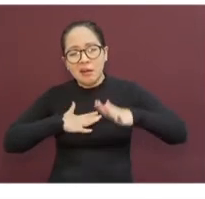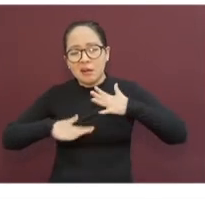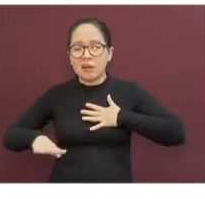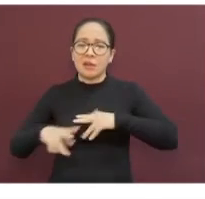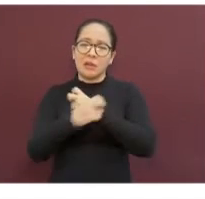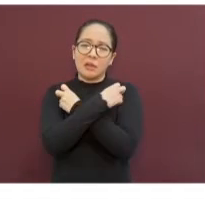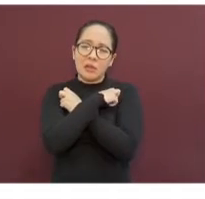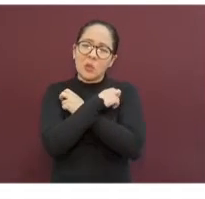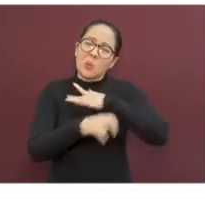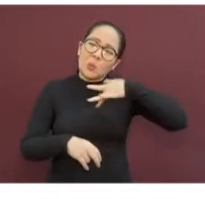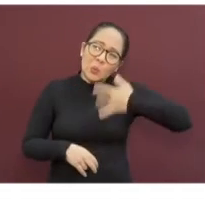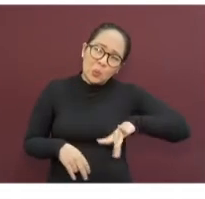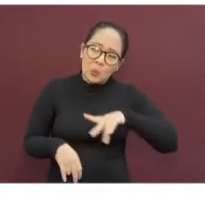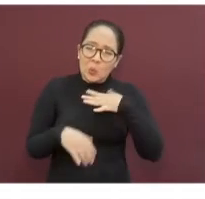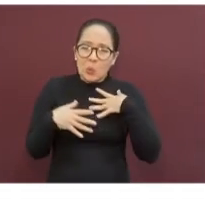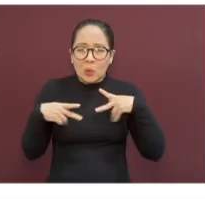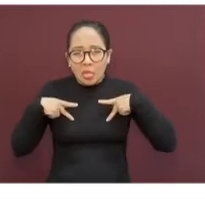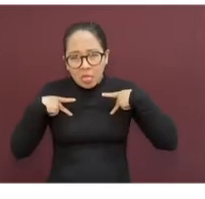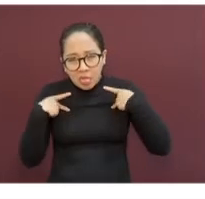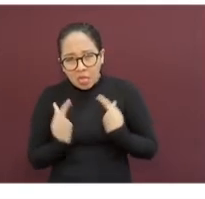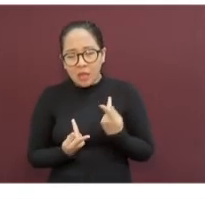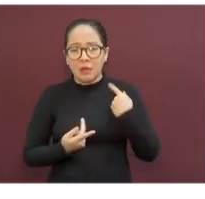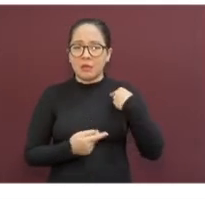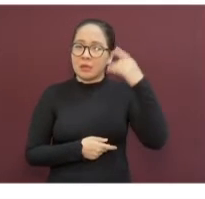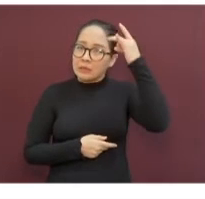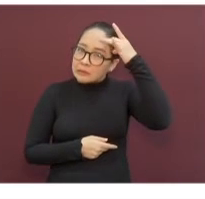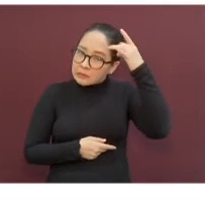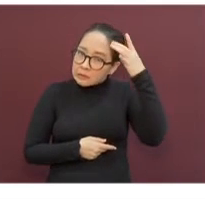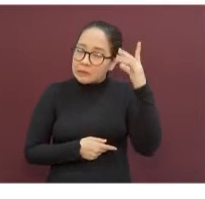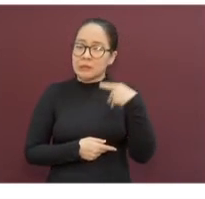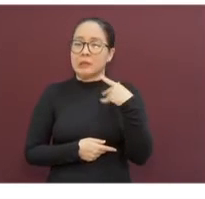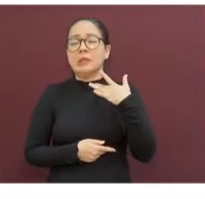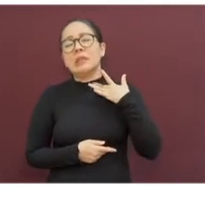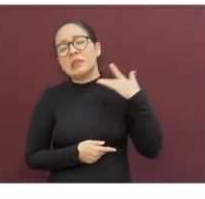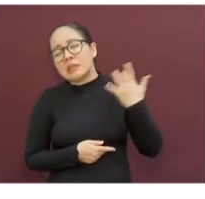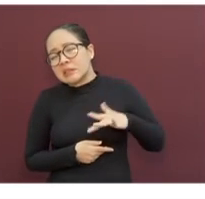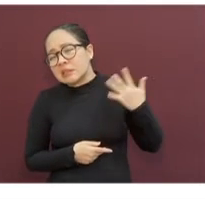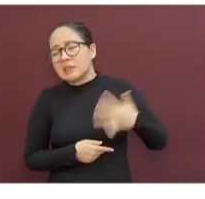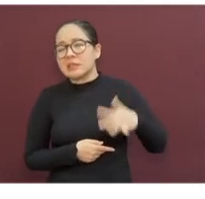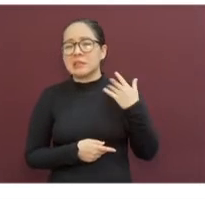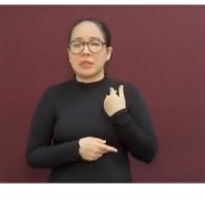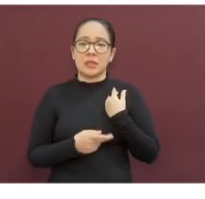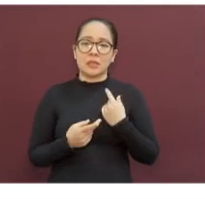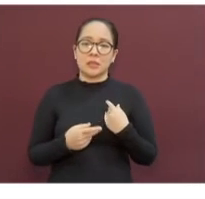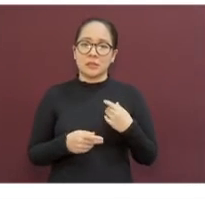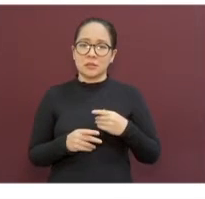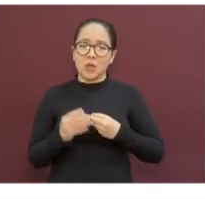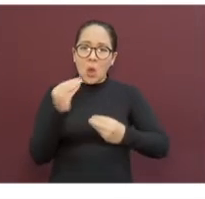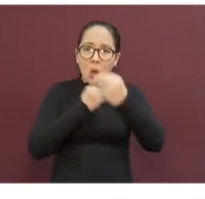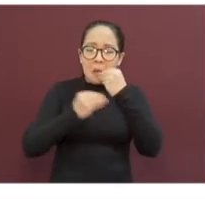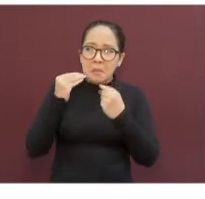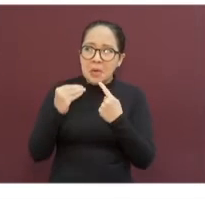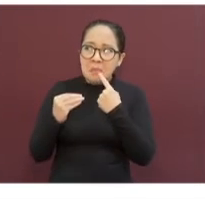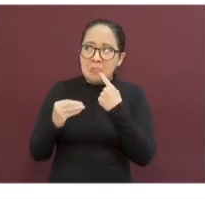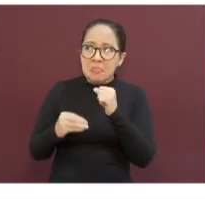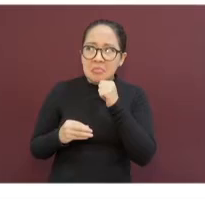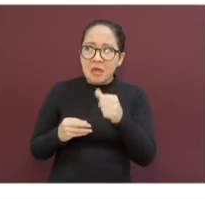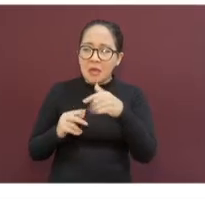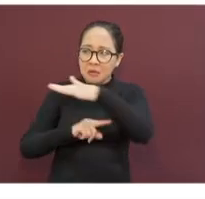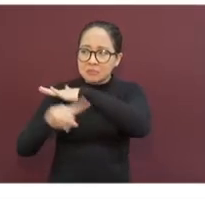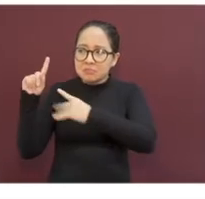cuerpo en los músculos dolor de cabeza dolor de garganta pérdida reciente del gusto del olfato